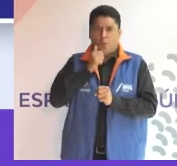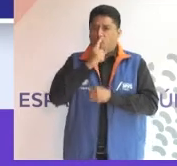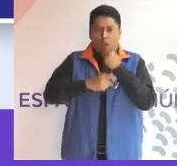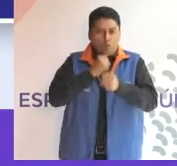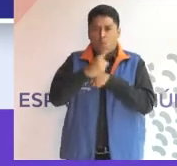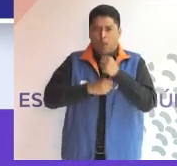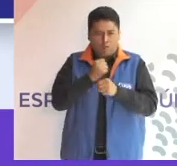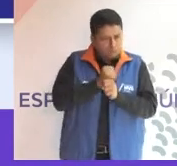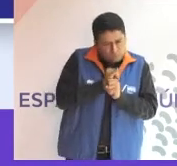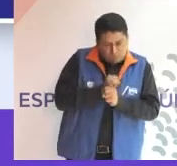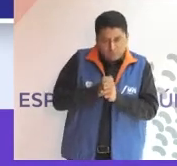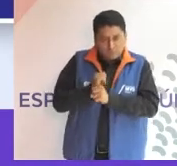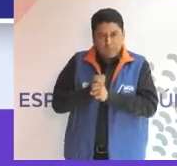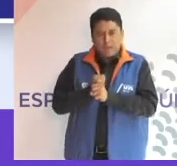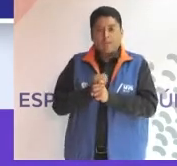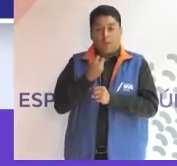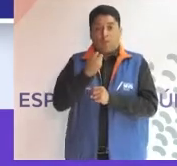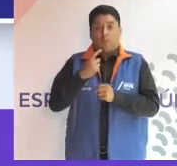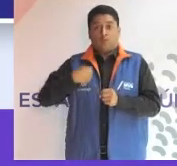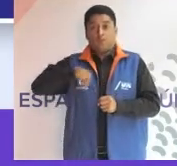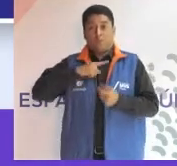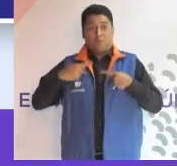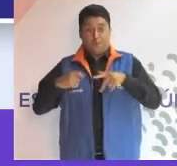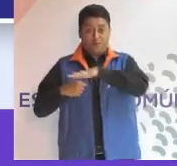cómo es percibido el sector por la sociedad en su conjunto.